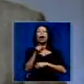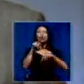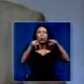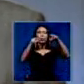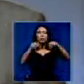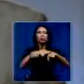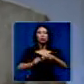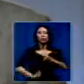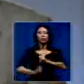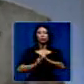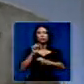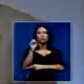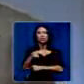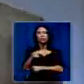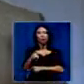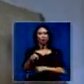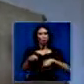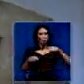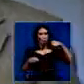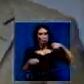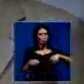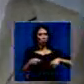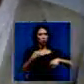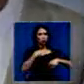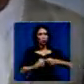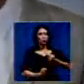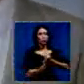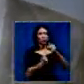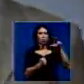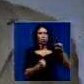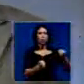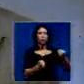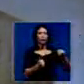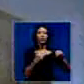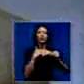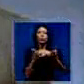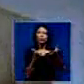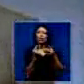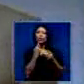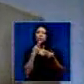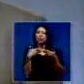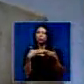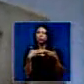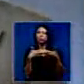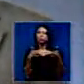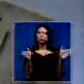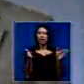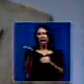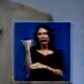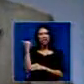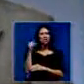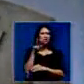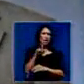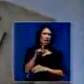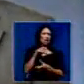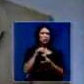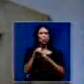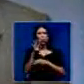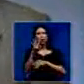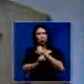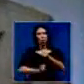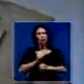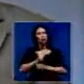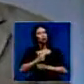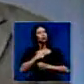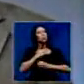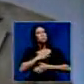sí y hoy soy un ciudadano del no. Y quiero decirlo abiertamente, hace 3-4 años tuve el